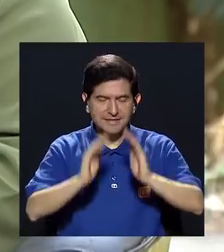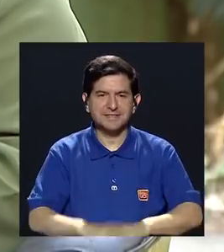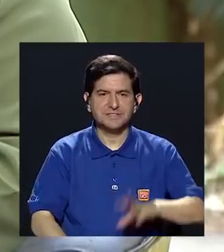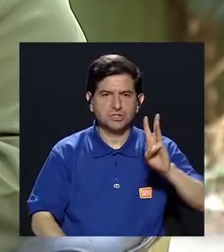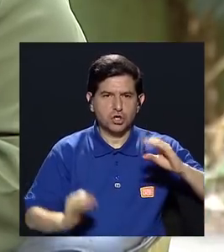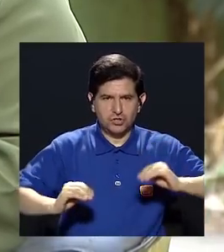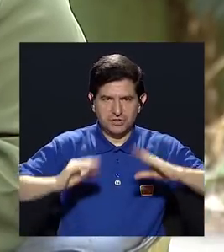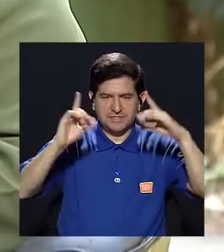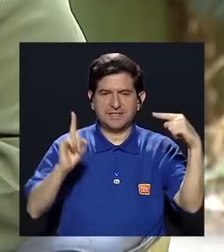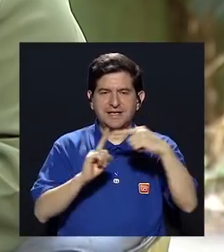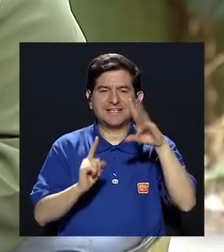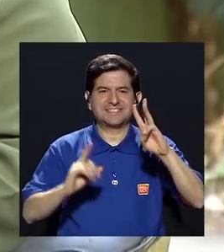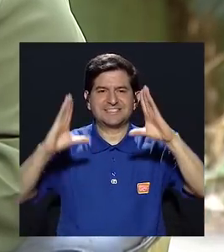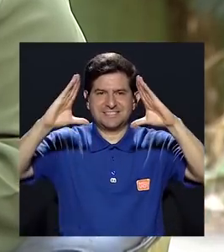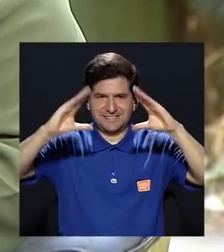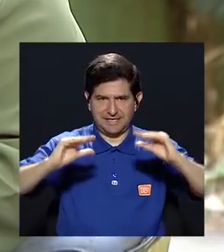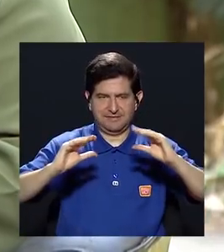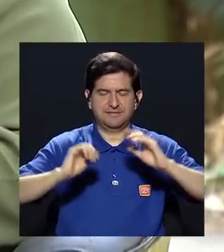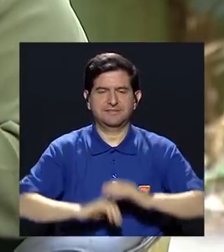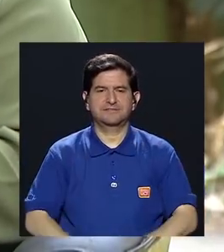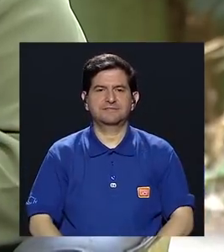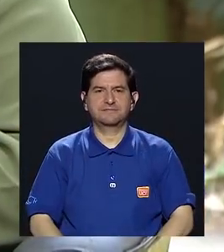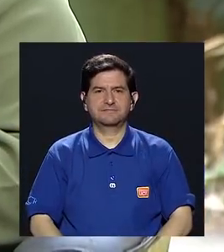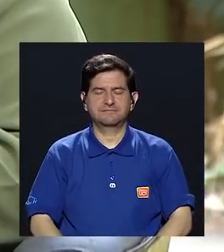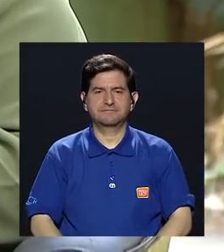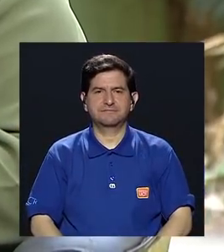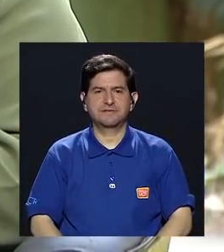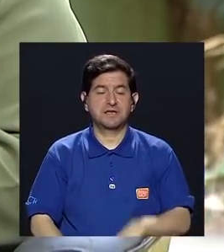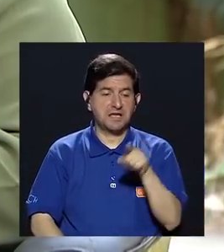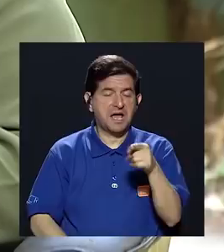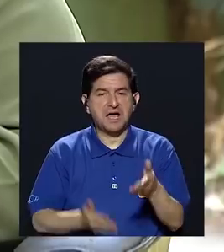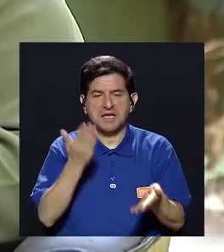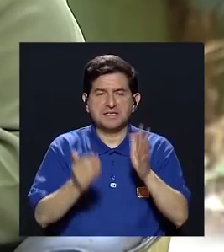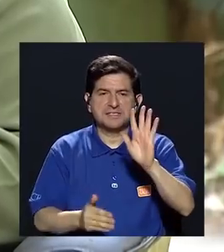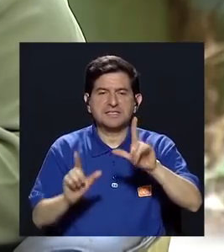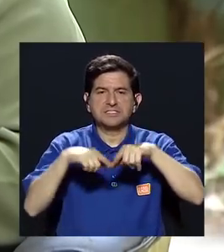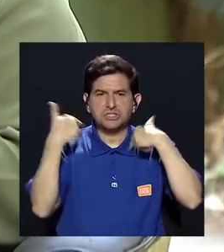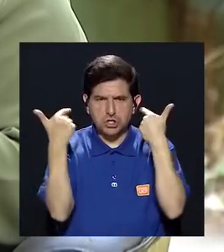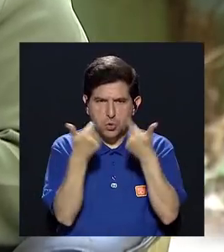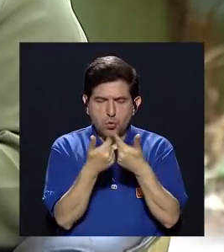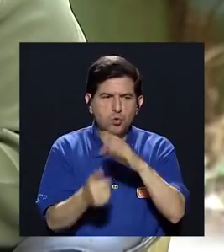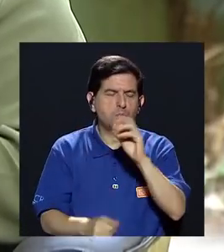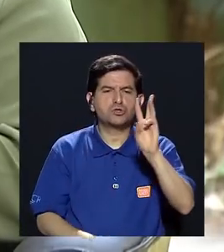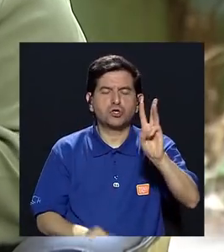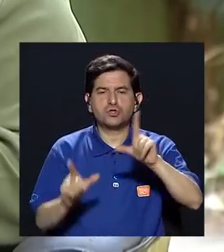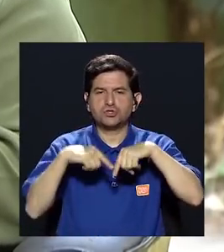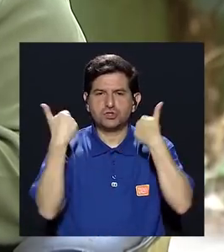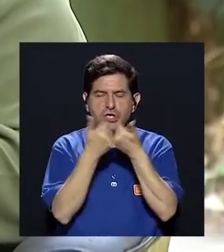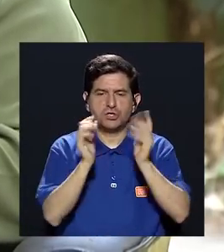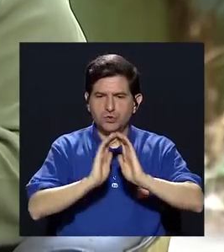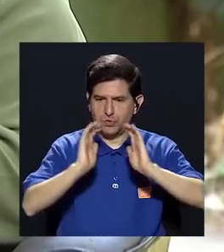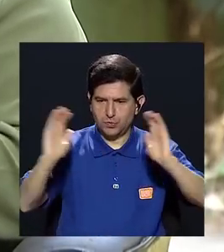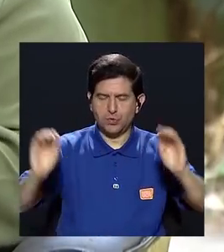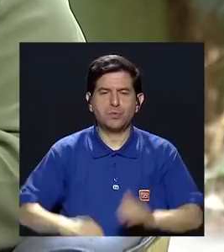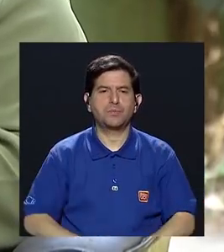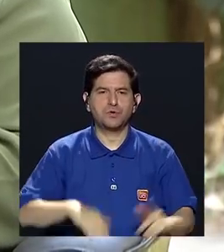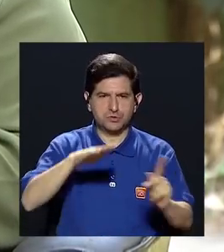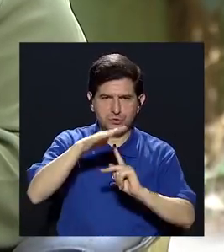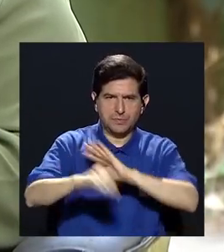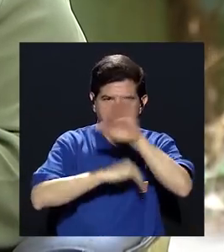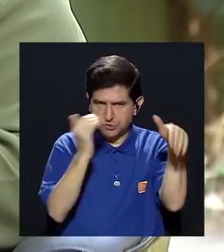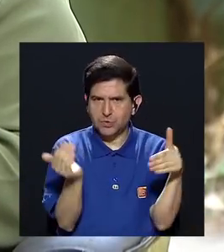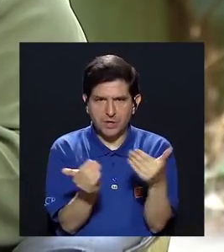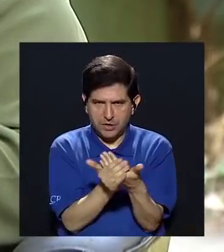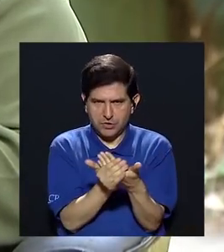atienden de 6 de la mañana a 6 de la tarde. Y ahí pueden haber 5 grupos, 6 grupos de niños,